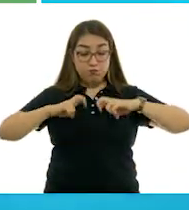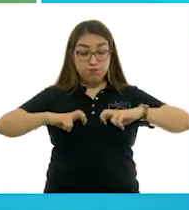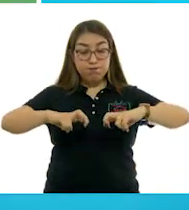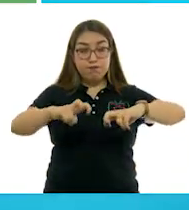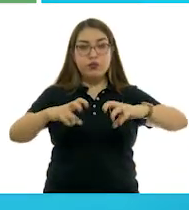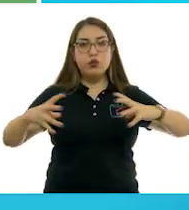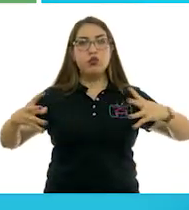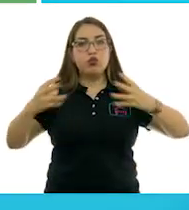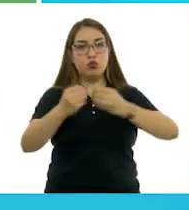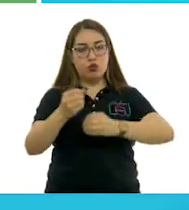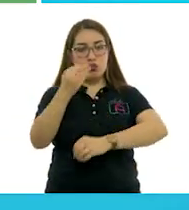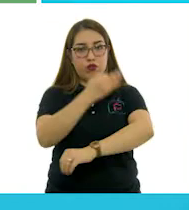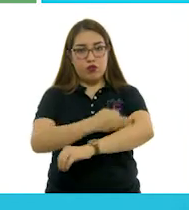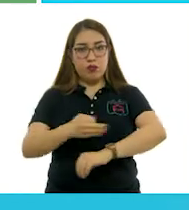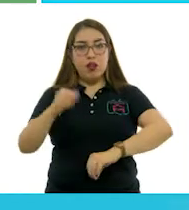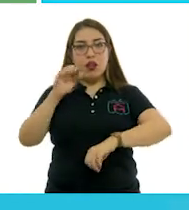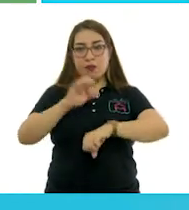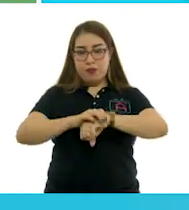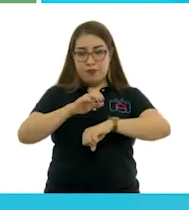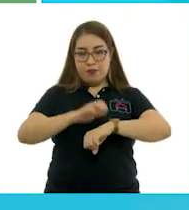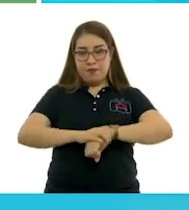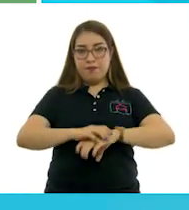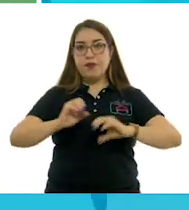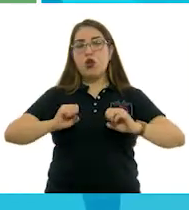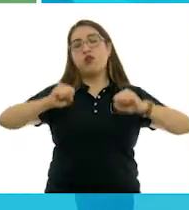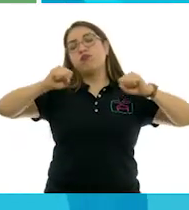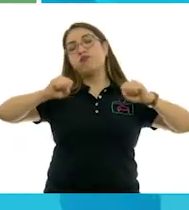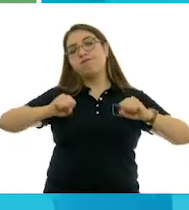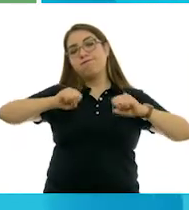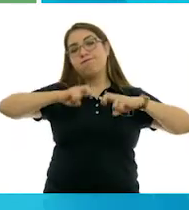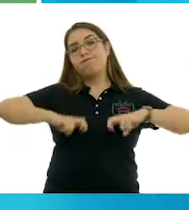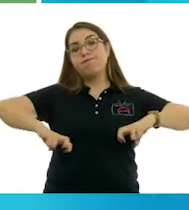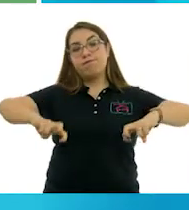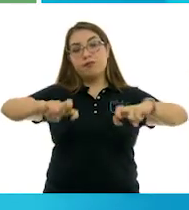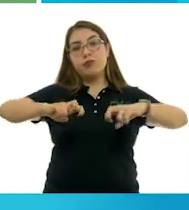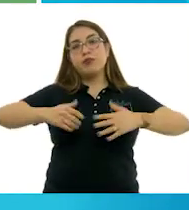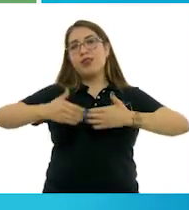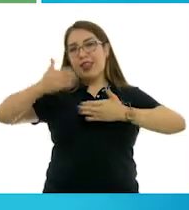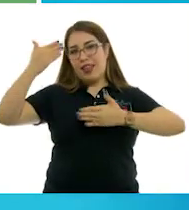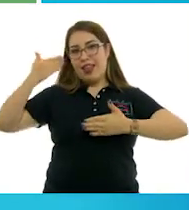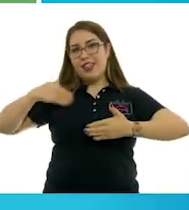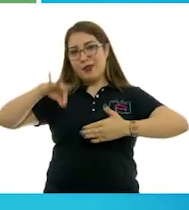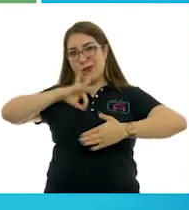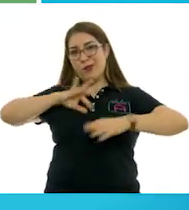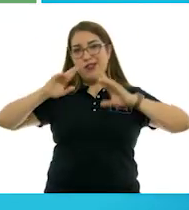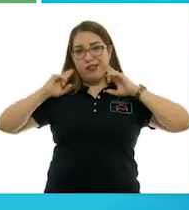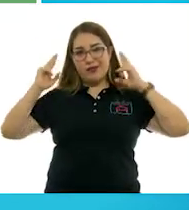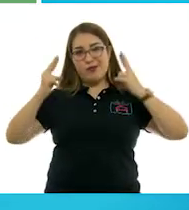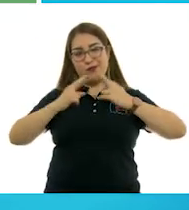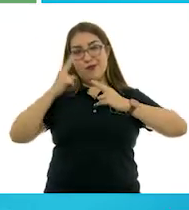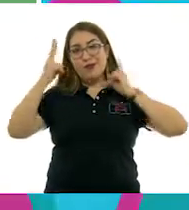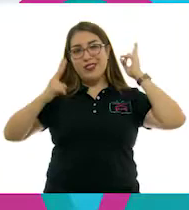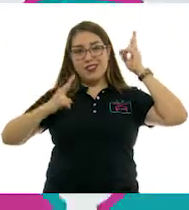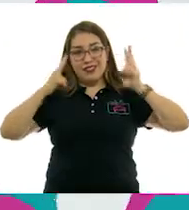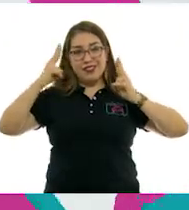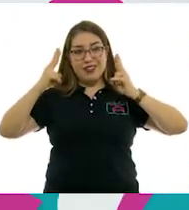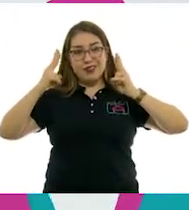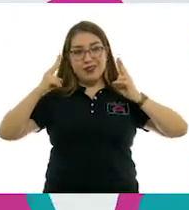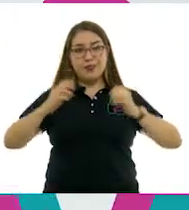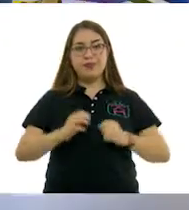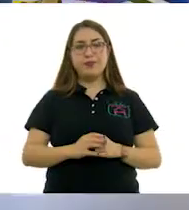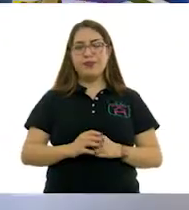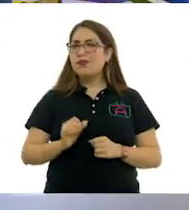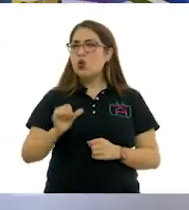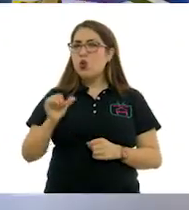a los amigos, cuando, bueno, estábamos disponibles para poderlos recibir, ¿verdad? Exactamente, cuando podíamos tener visitas. Así es. ¿Qué otro